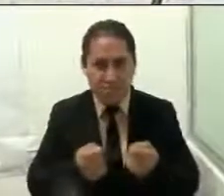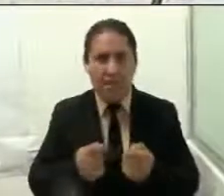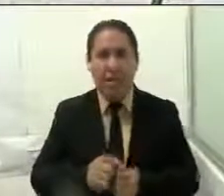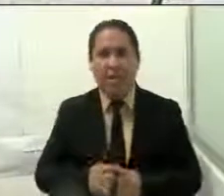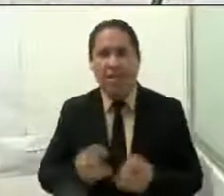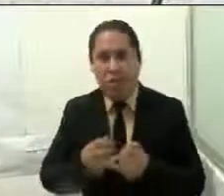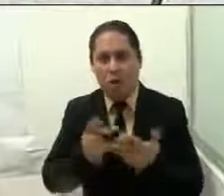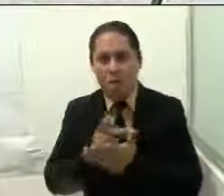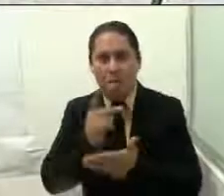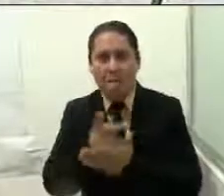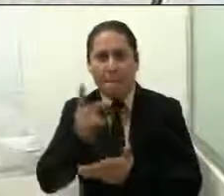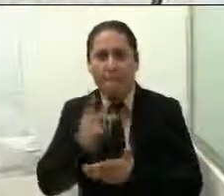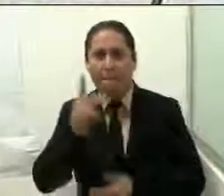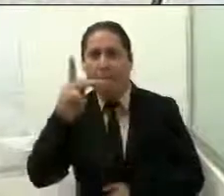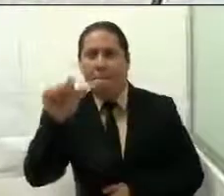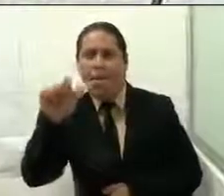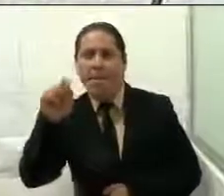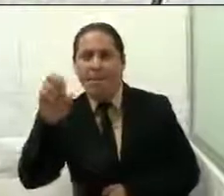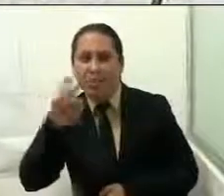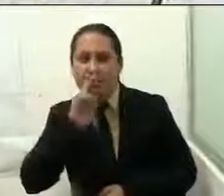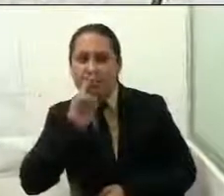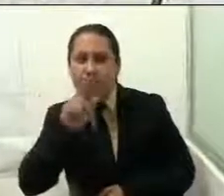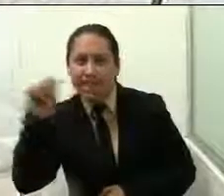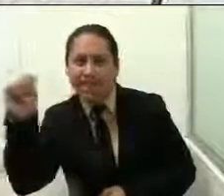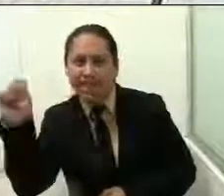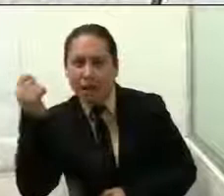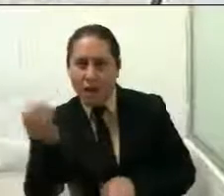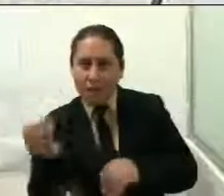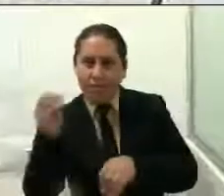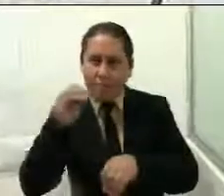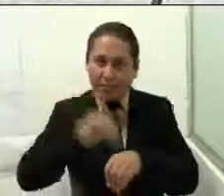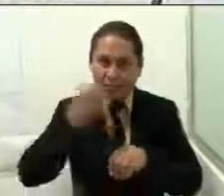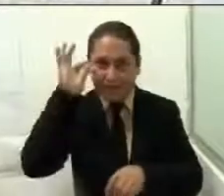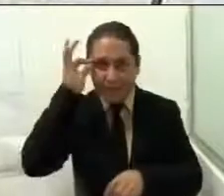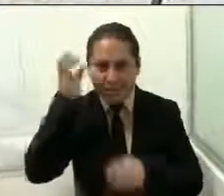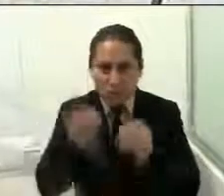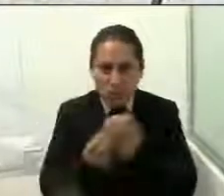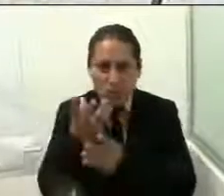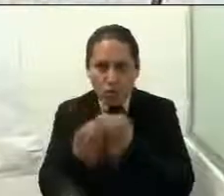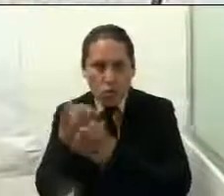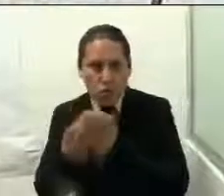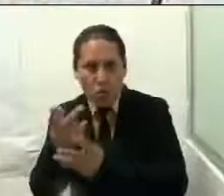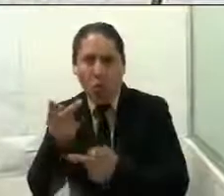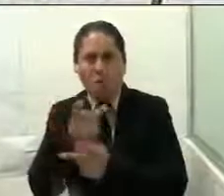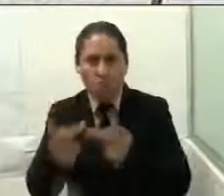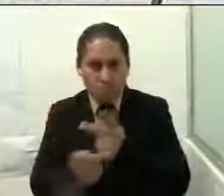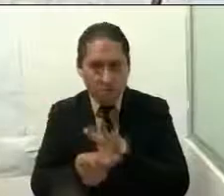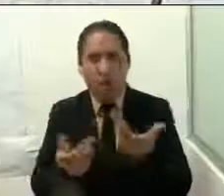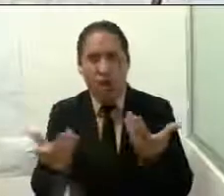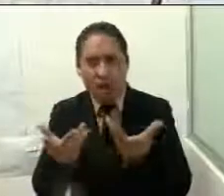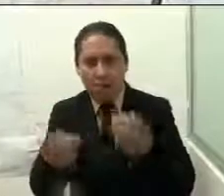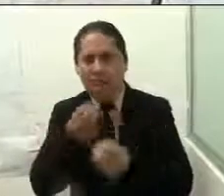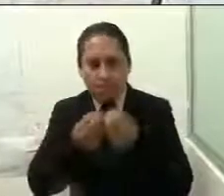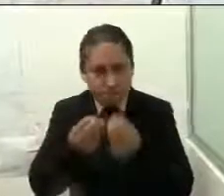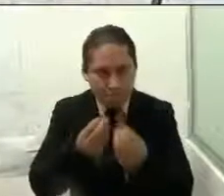pasto mejorado aplicando tecnología y servicios innovadores en producción de alimentos al